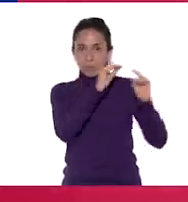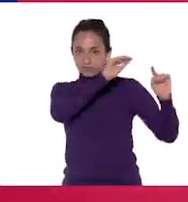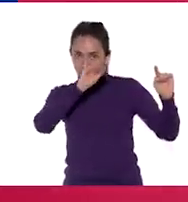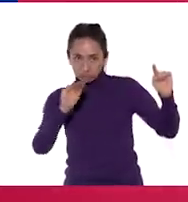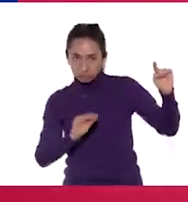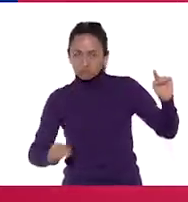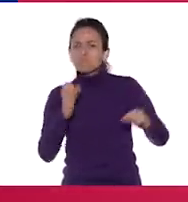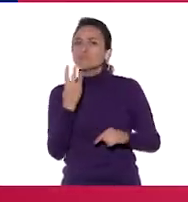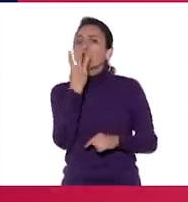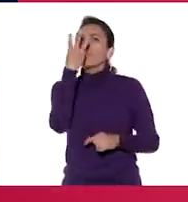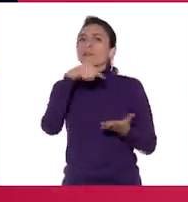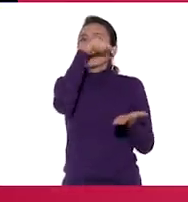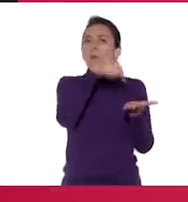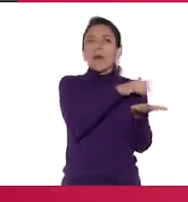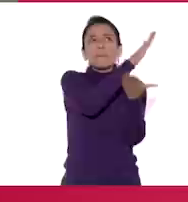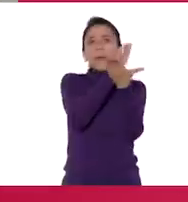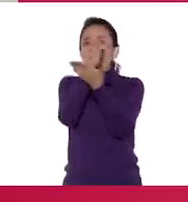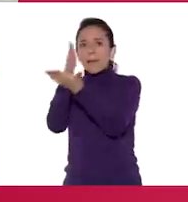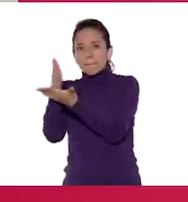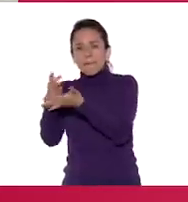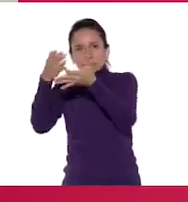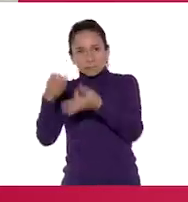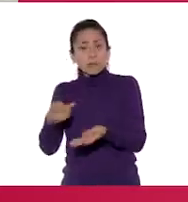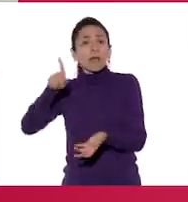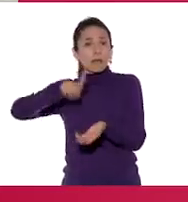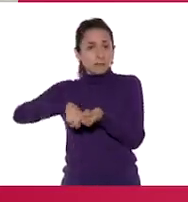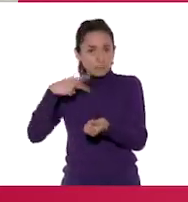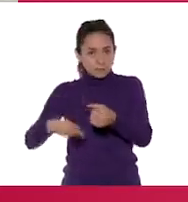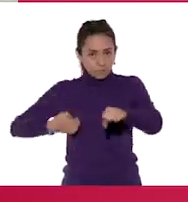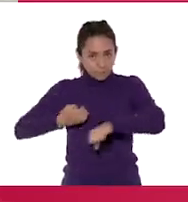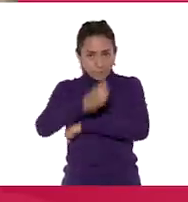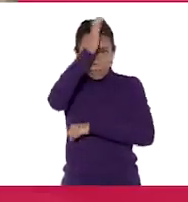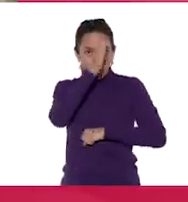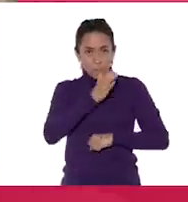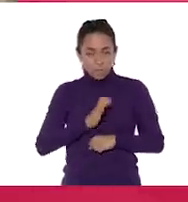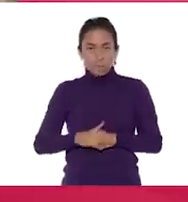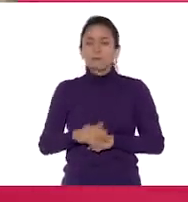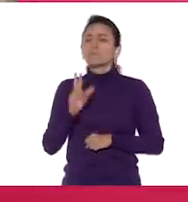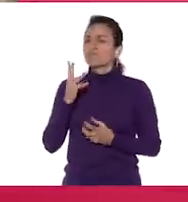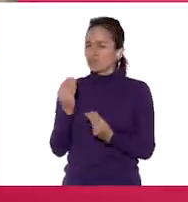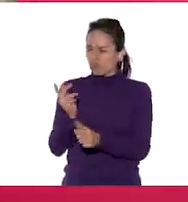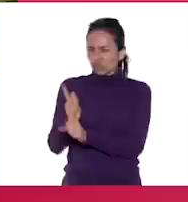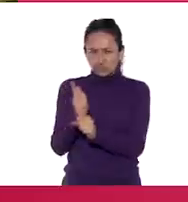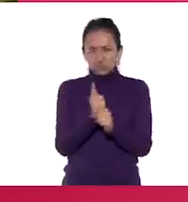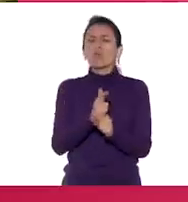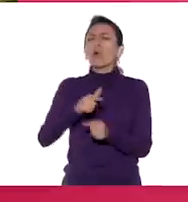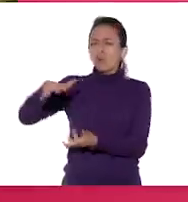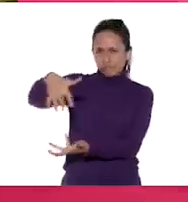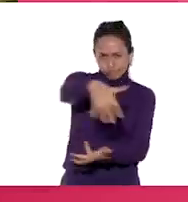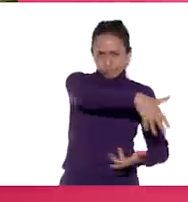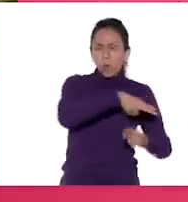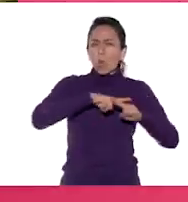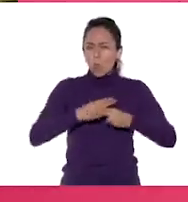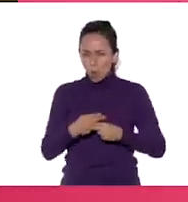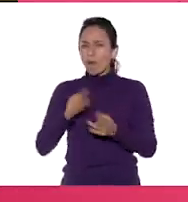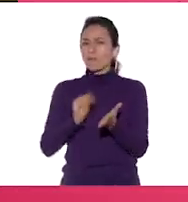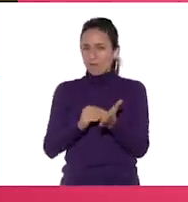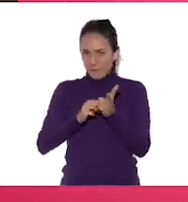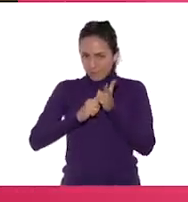se encuentran en el territorio de Coahuila. Muchas de ellas todavía se siguen colectando huesos con la ayuda de pico y